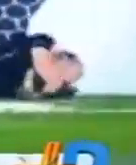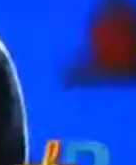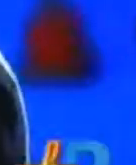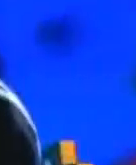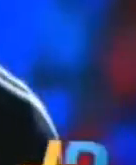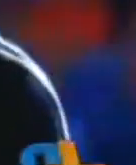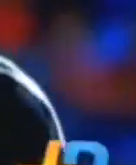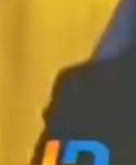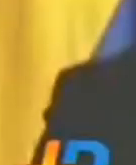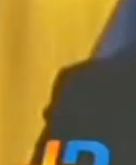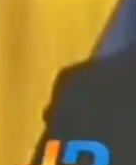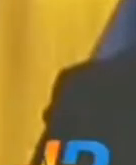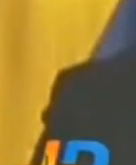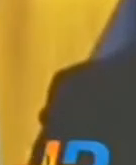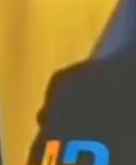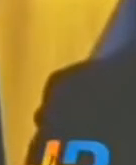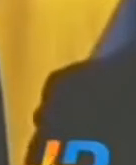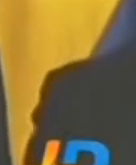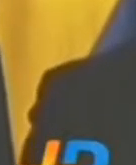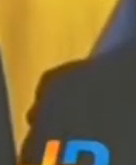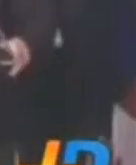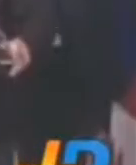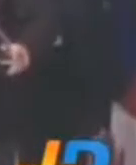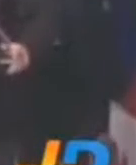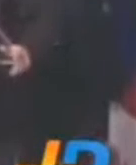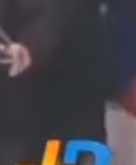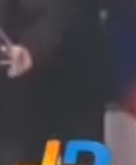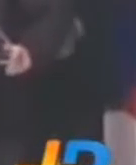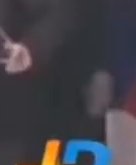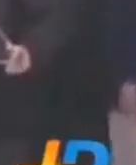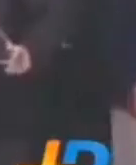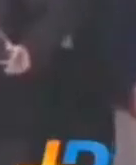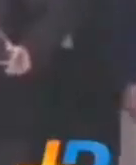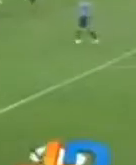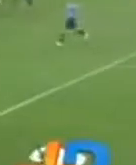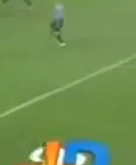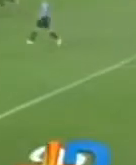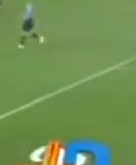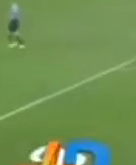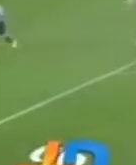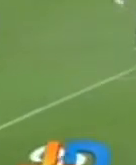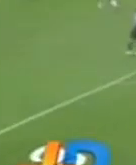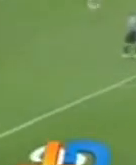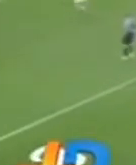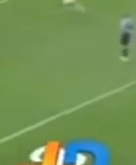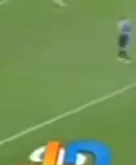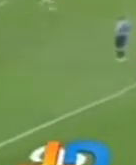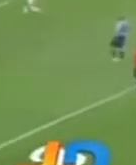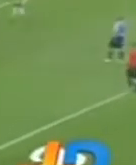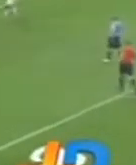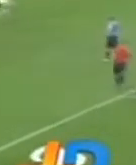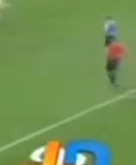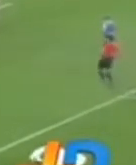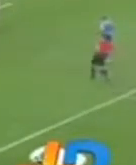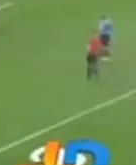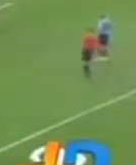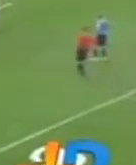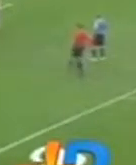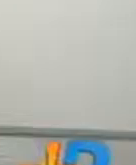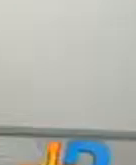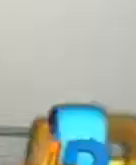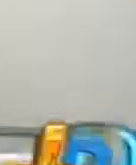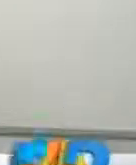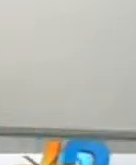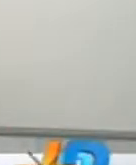final del torneo de ascenso, el triunfo de Juan Manuel Santos en las elecciones de segunda vuelta presidencial y la llegada a cuartos de final de la selección Colombia en el